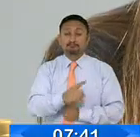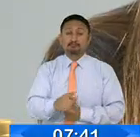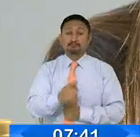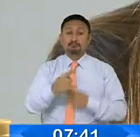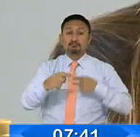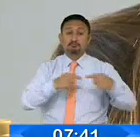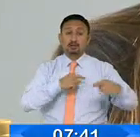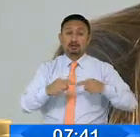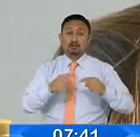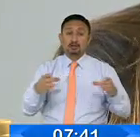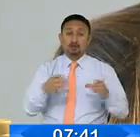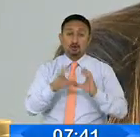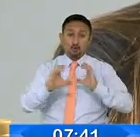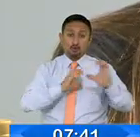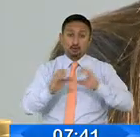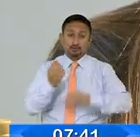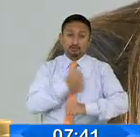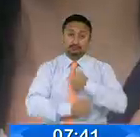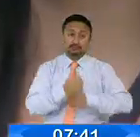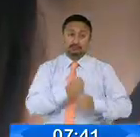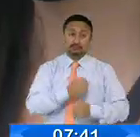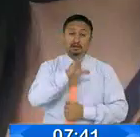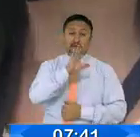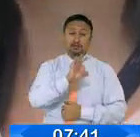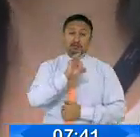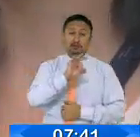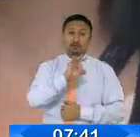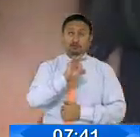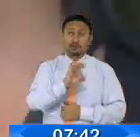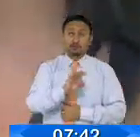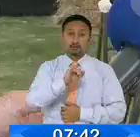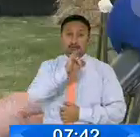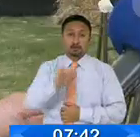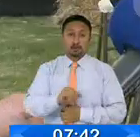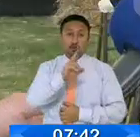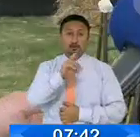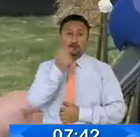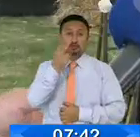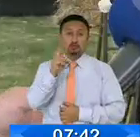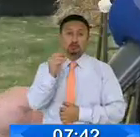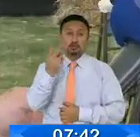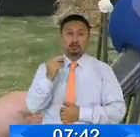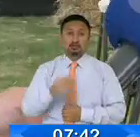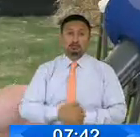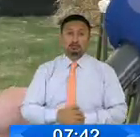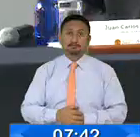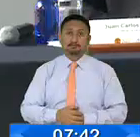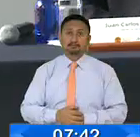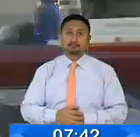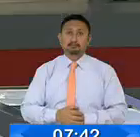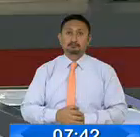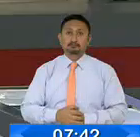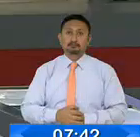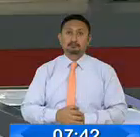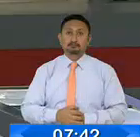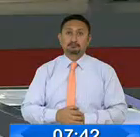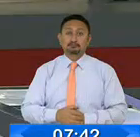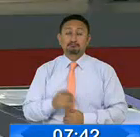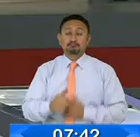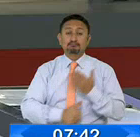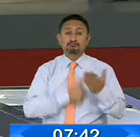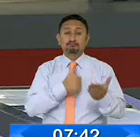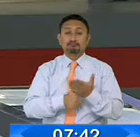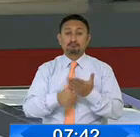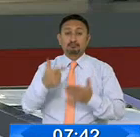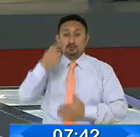jefa de esta cartera de Estado desde el 9 de julio del 2020 en reemplazo de Gustavo Isch. La ministra de